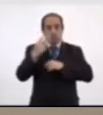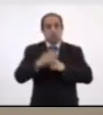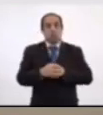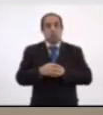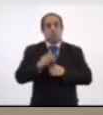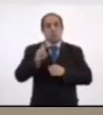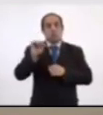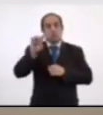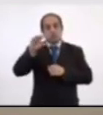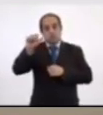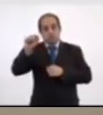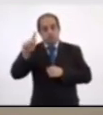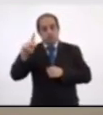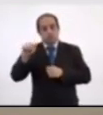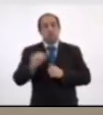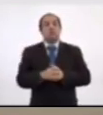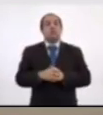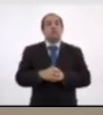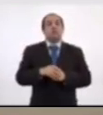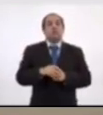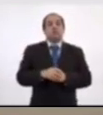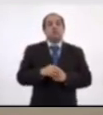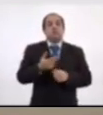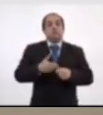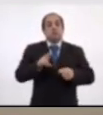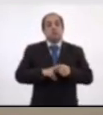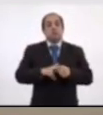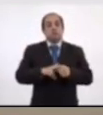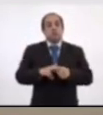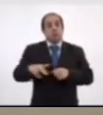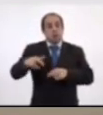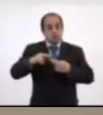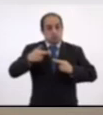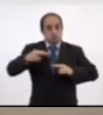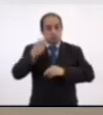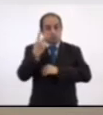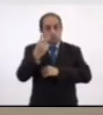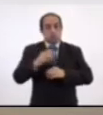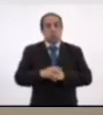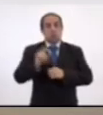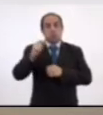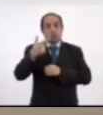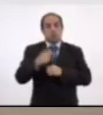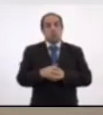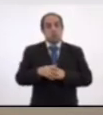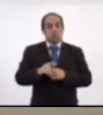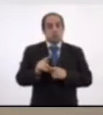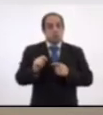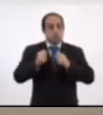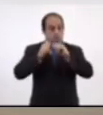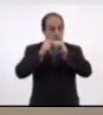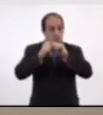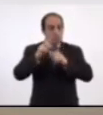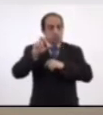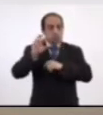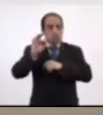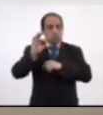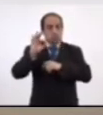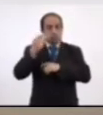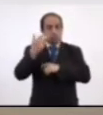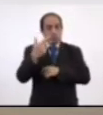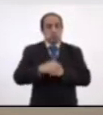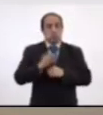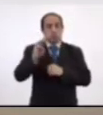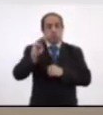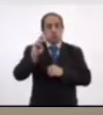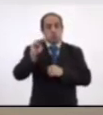el Hospital Regional 2 de Villacuapa también, la 27 en Tlatelolco, la 48 con la UMA, con la Unidad